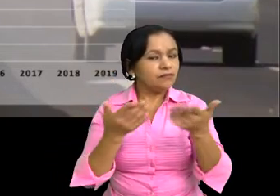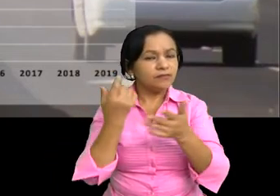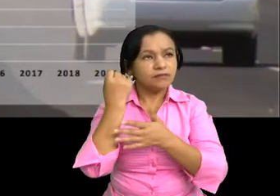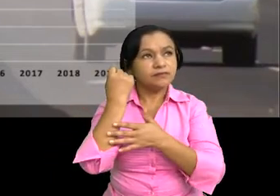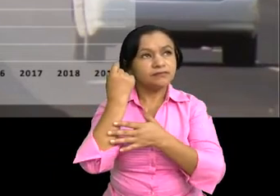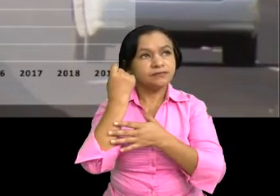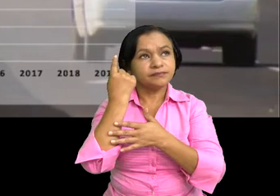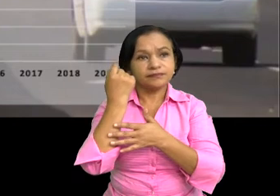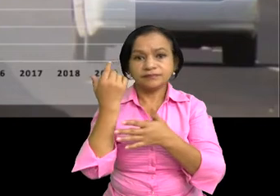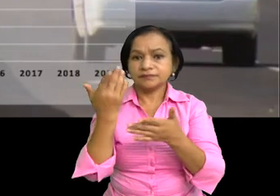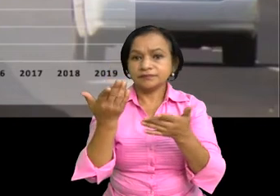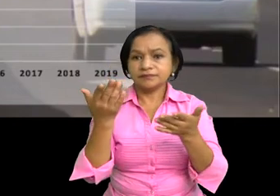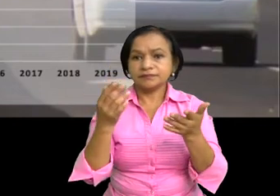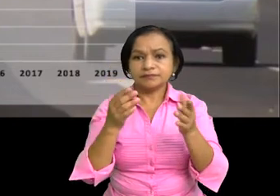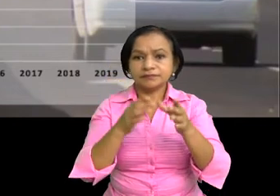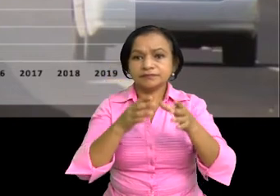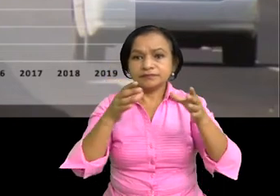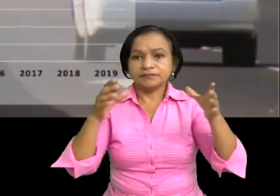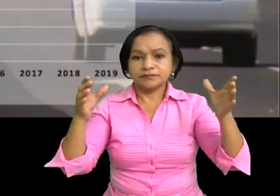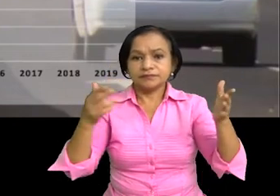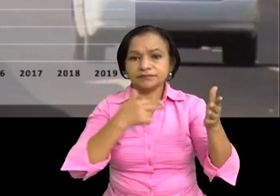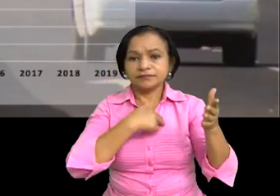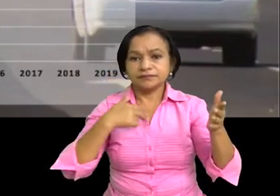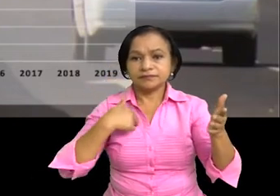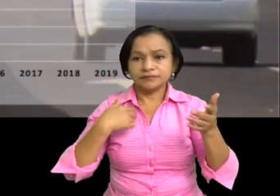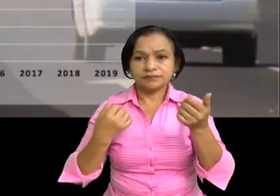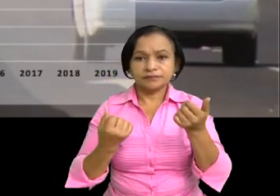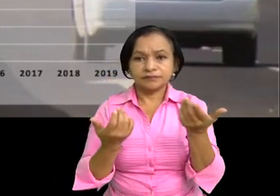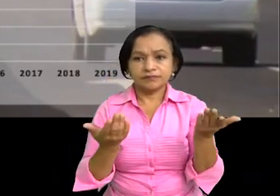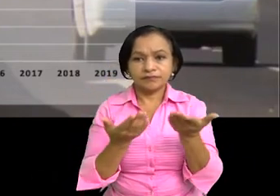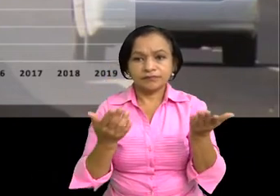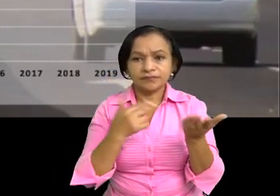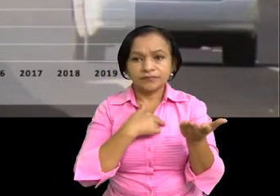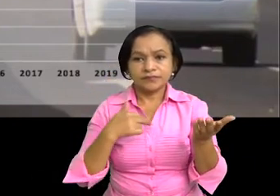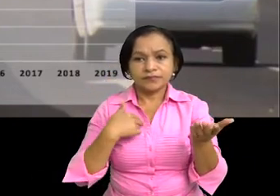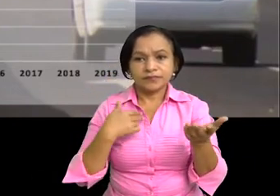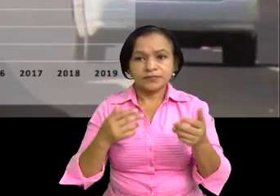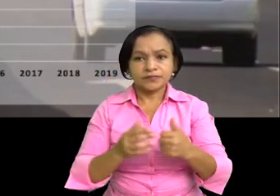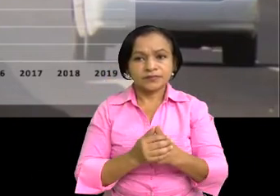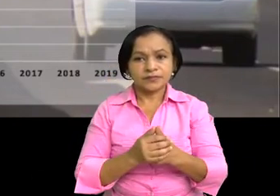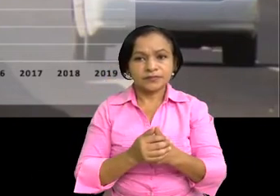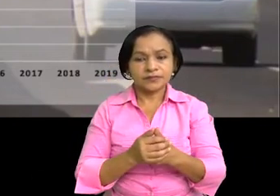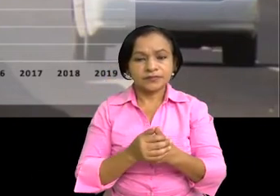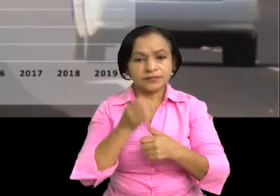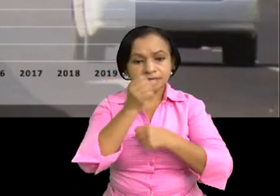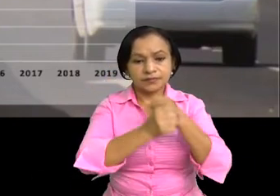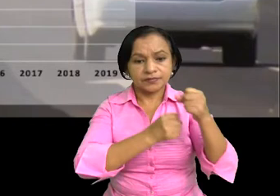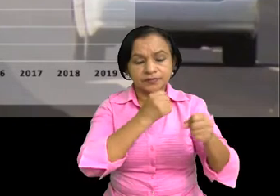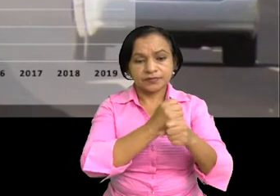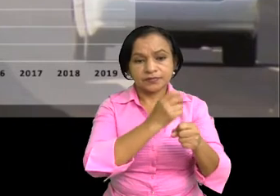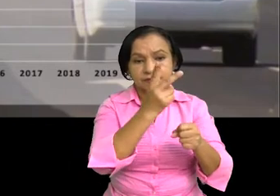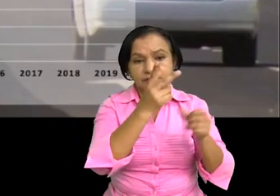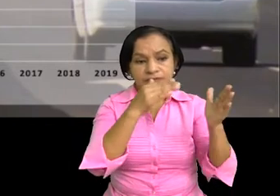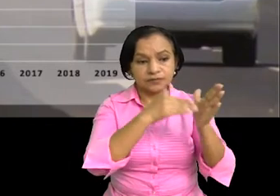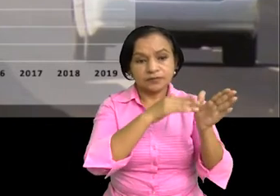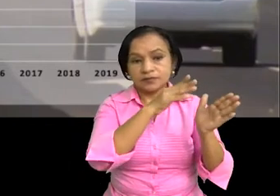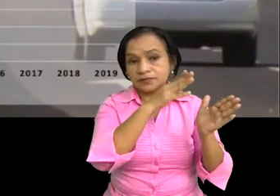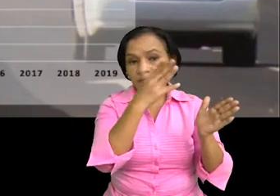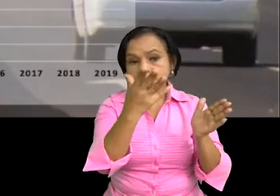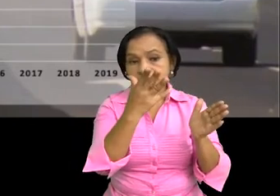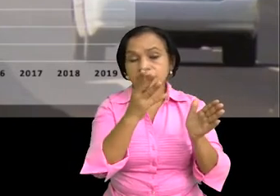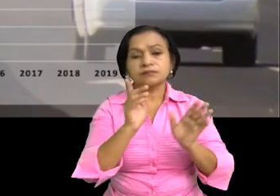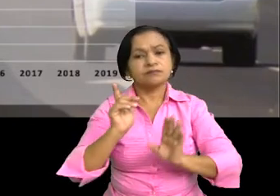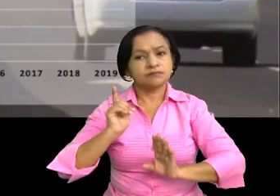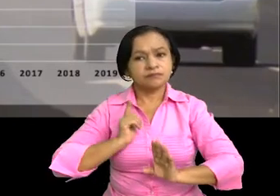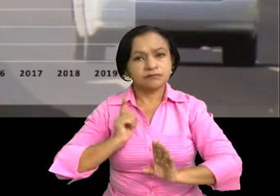entendiendo dentro de la dinámica de crecimiento y de sostenibilidad en la infraestructura vial? Al cierre del año 2019, nosotros ya